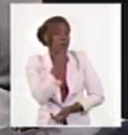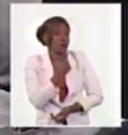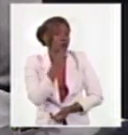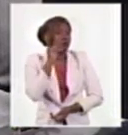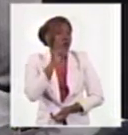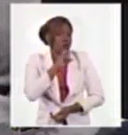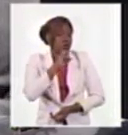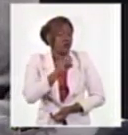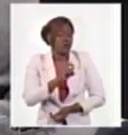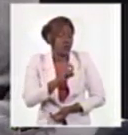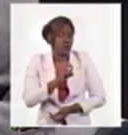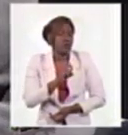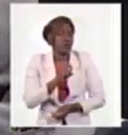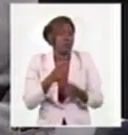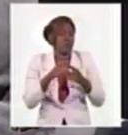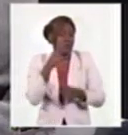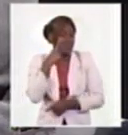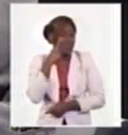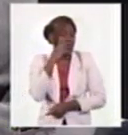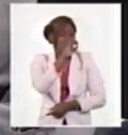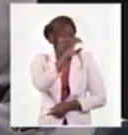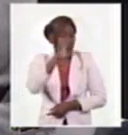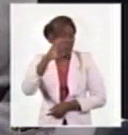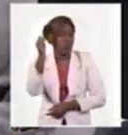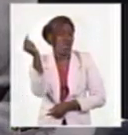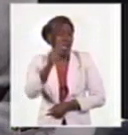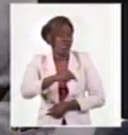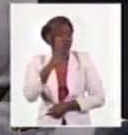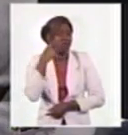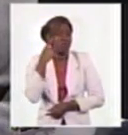Occidente se está preparando para una guerra prolongada.